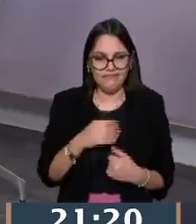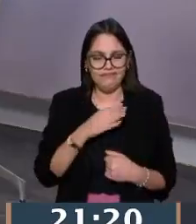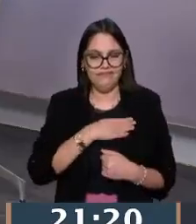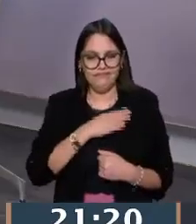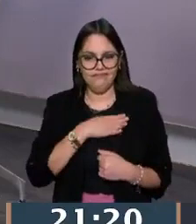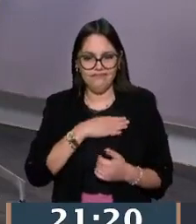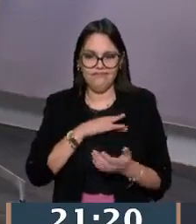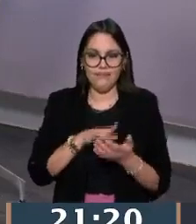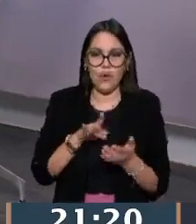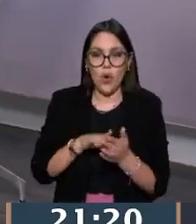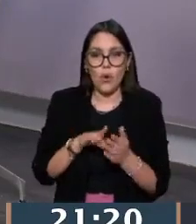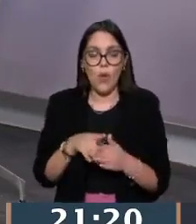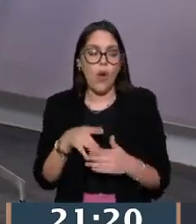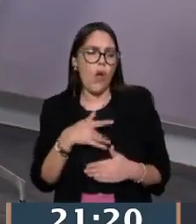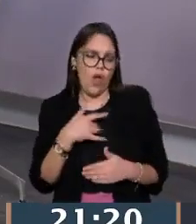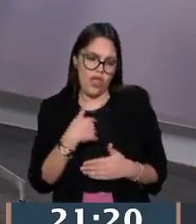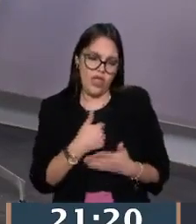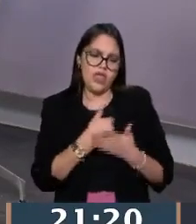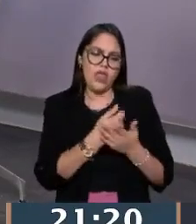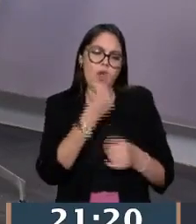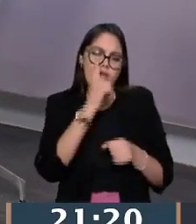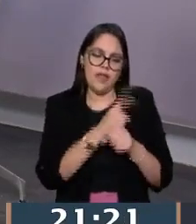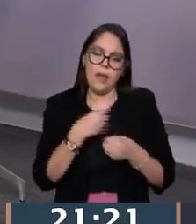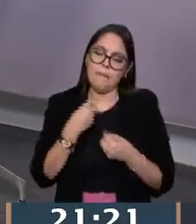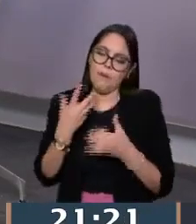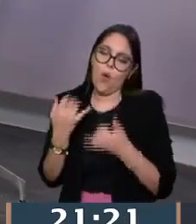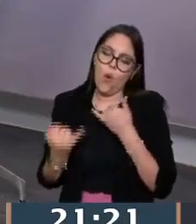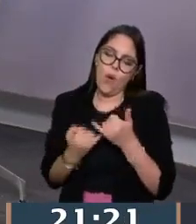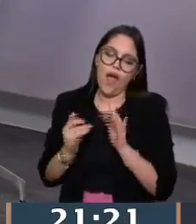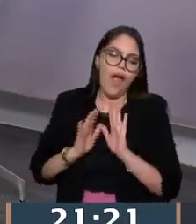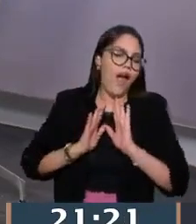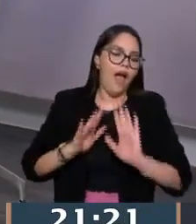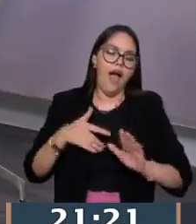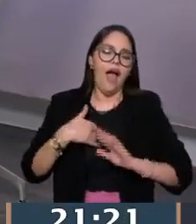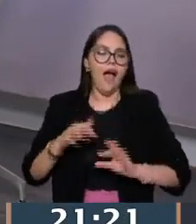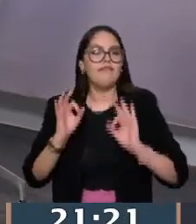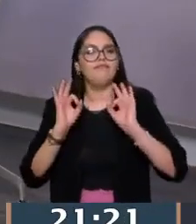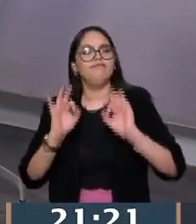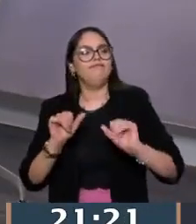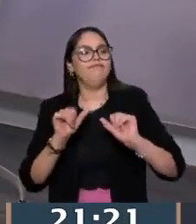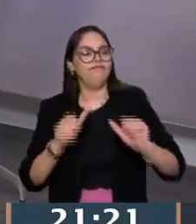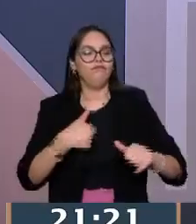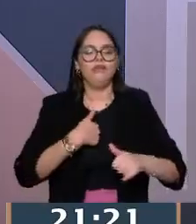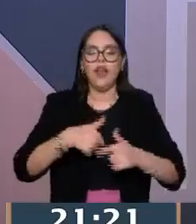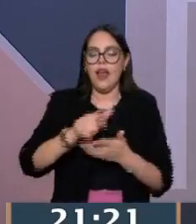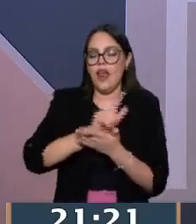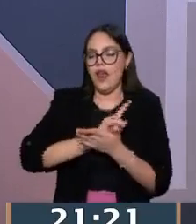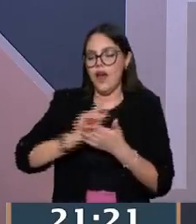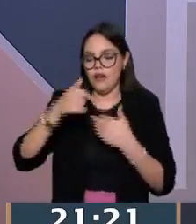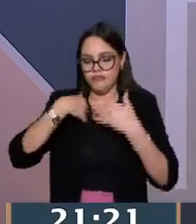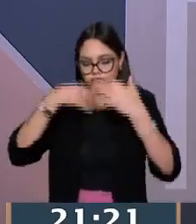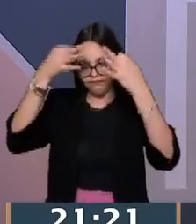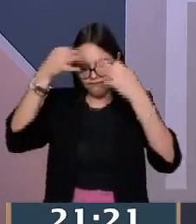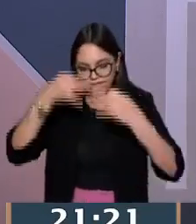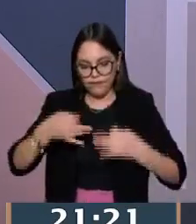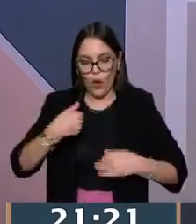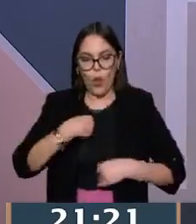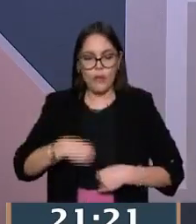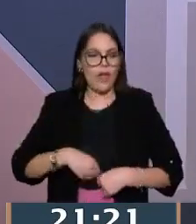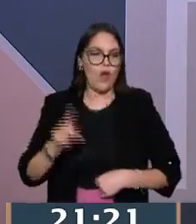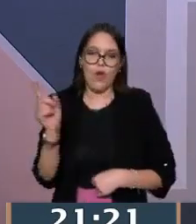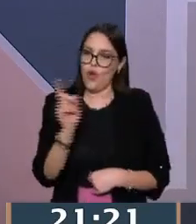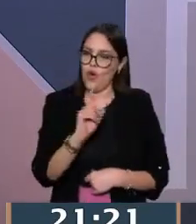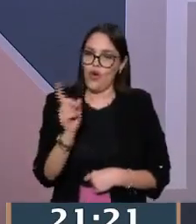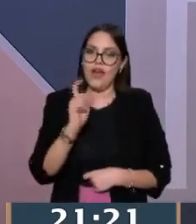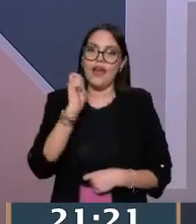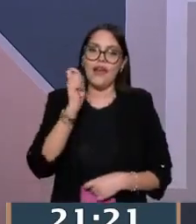filantrópico, buena ondita, de te llevo un día juguetes y con eso ya me quité, digamos, me limpié en esta cosa de mi sensación de culpa. No,